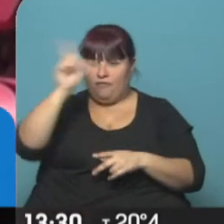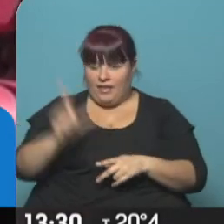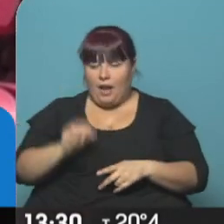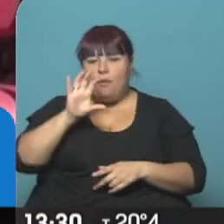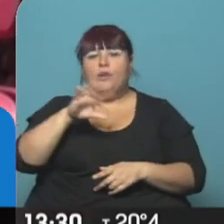provincia de jujuy